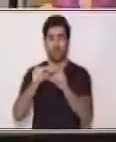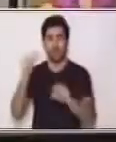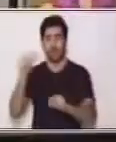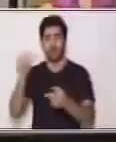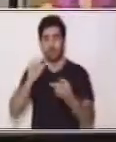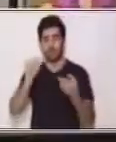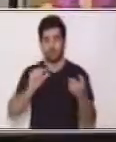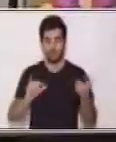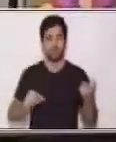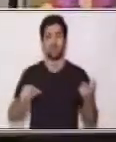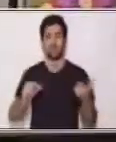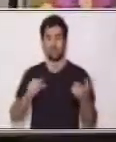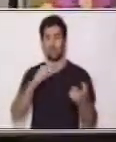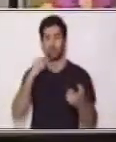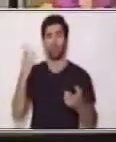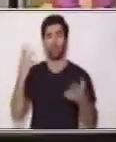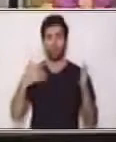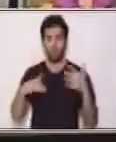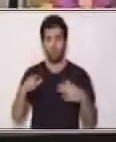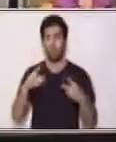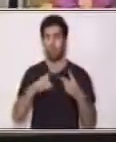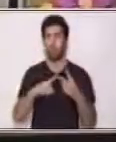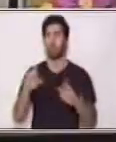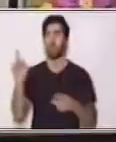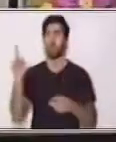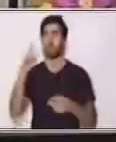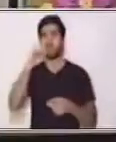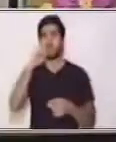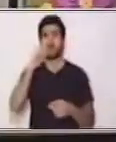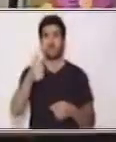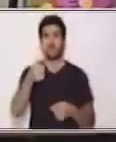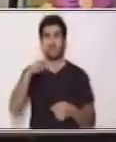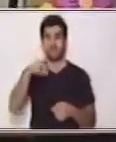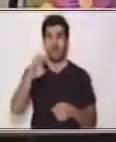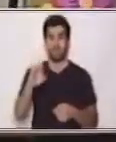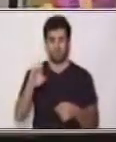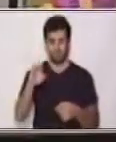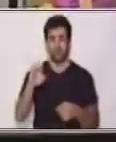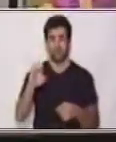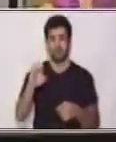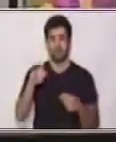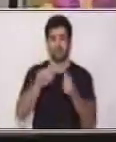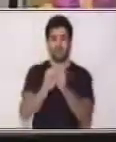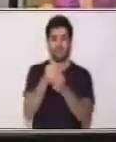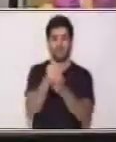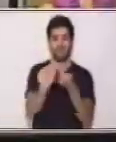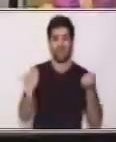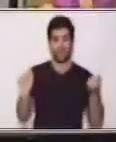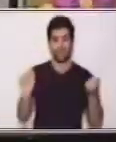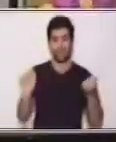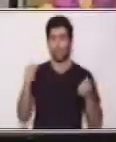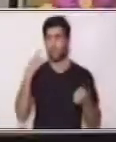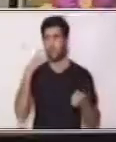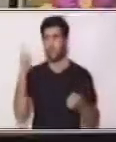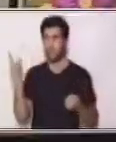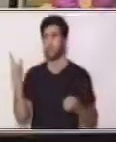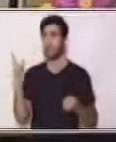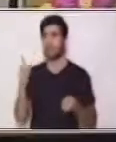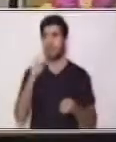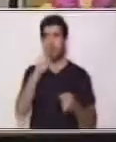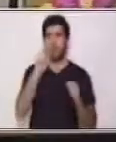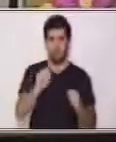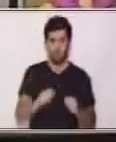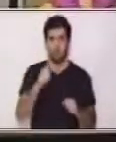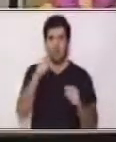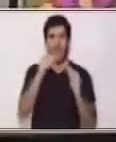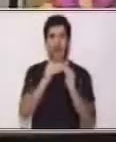tape o masking tape que tengas en casa y dos vasitos desechables. ¿Observaste? Son materiales que puedes